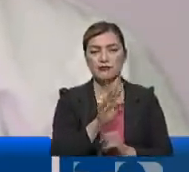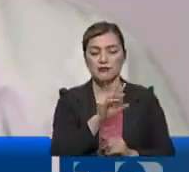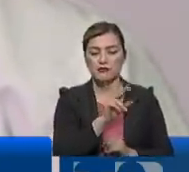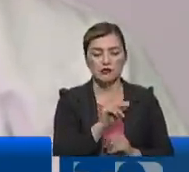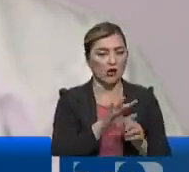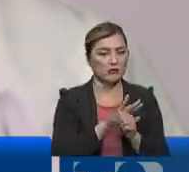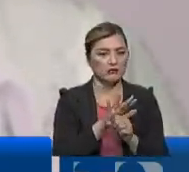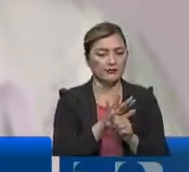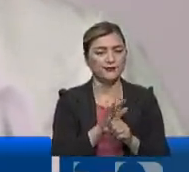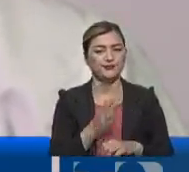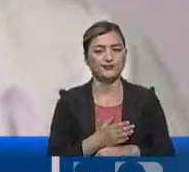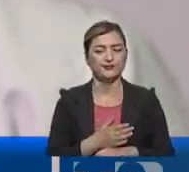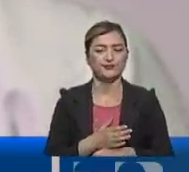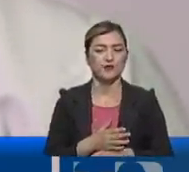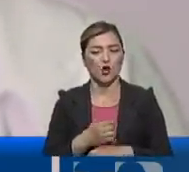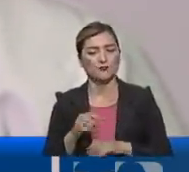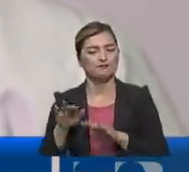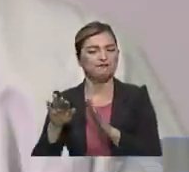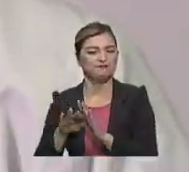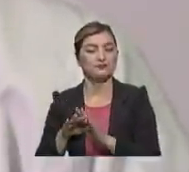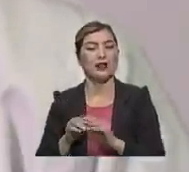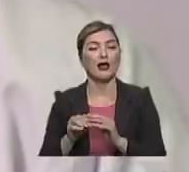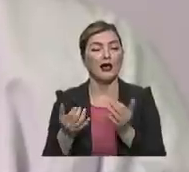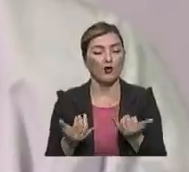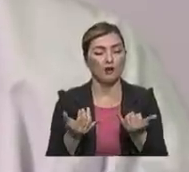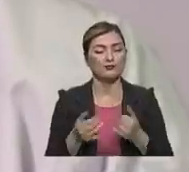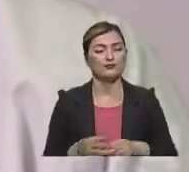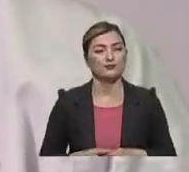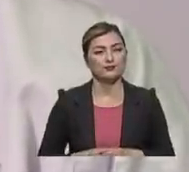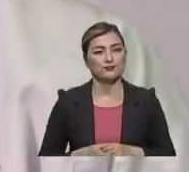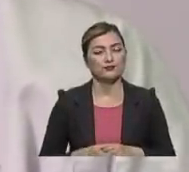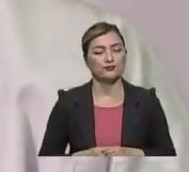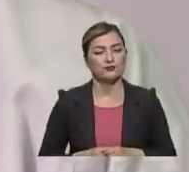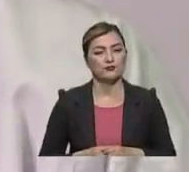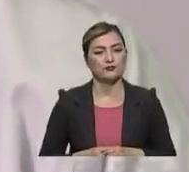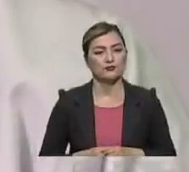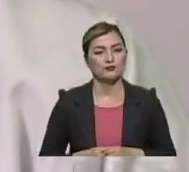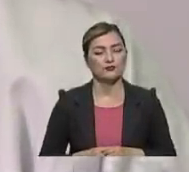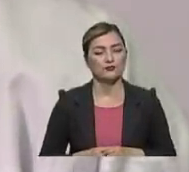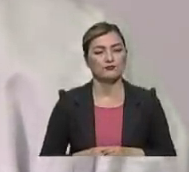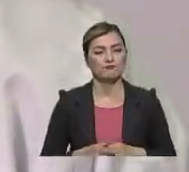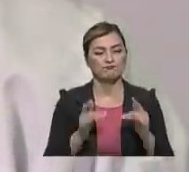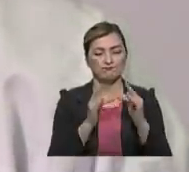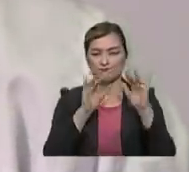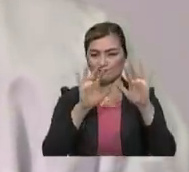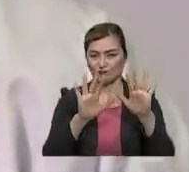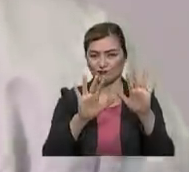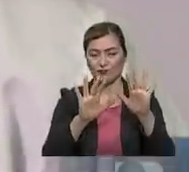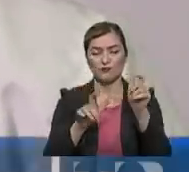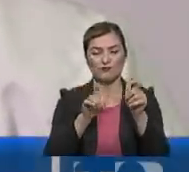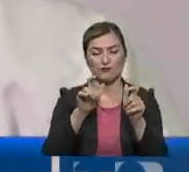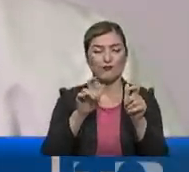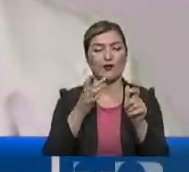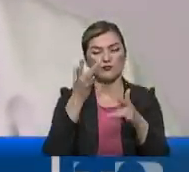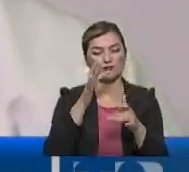y 8 camas destinadas para pacientes COVID. En este momento tenemos 10 camas de terapia intensiva para pacientes COVID